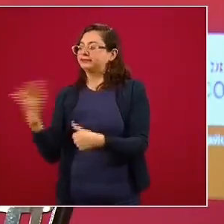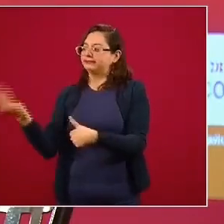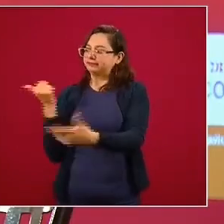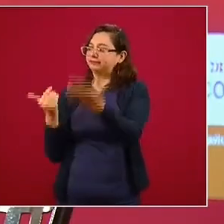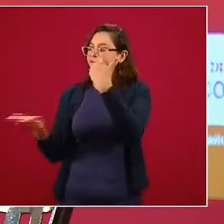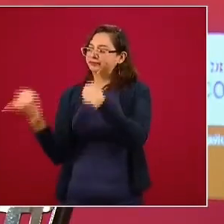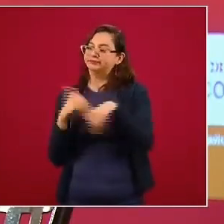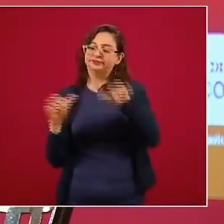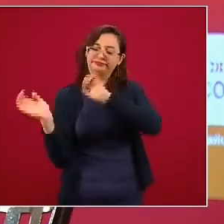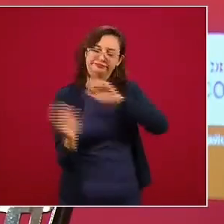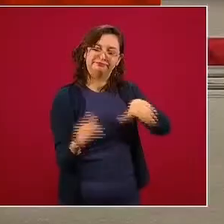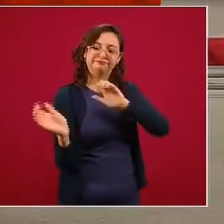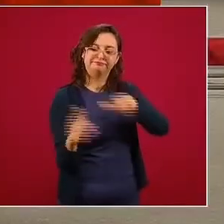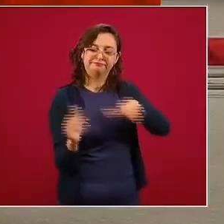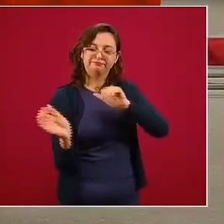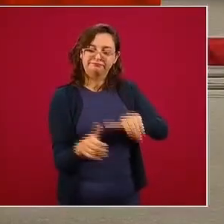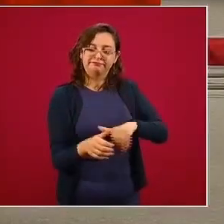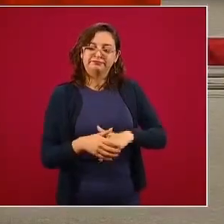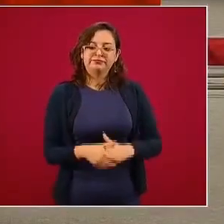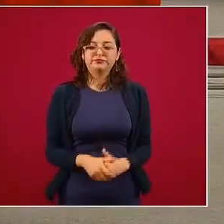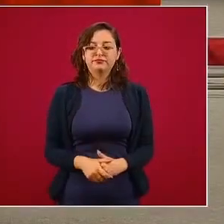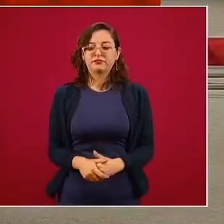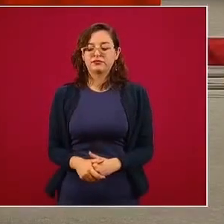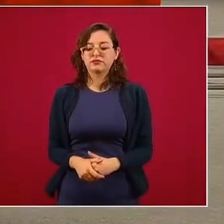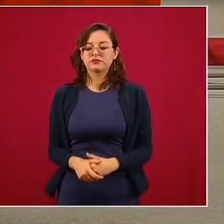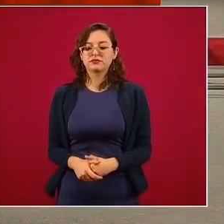médicos del bienestar.